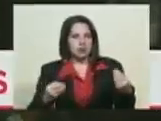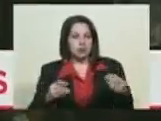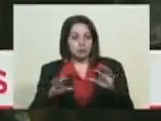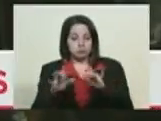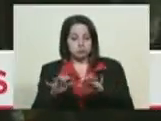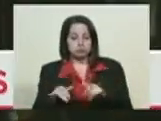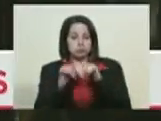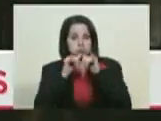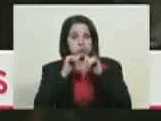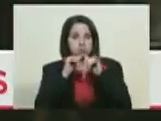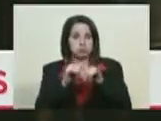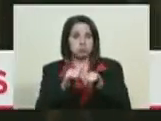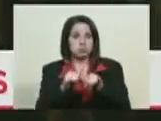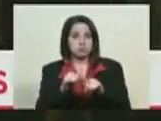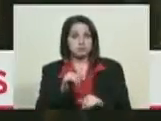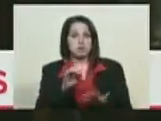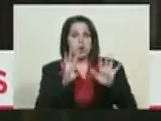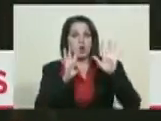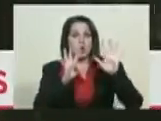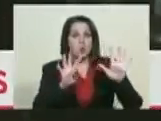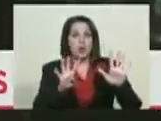computarizadas